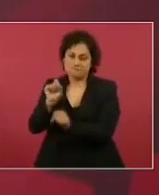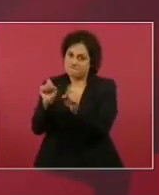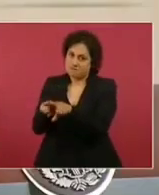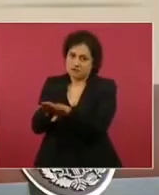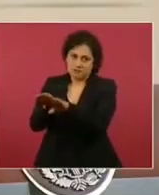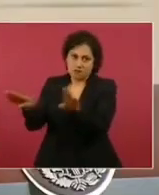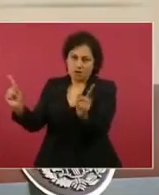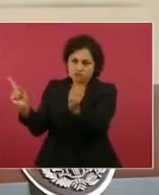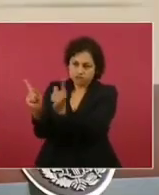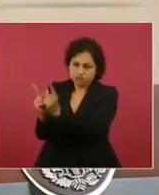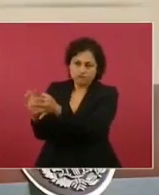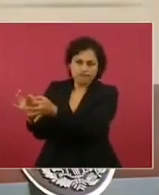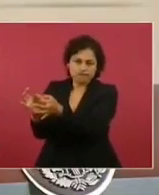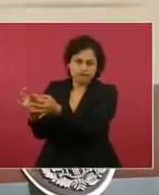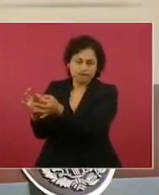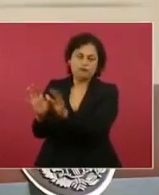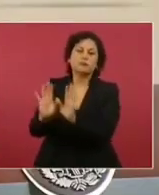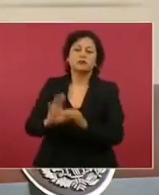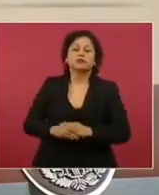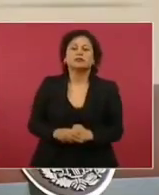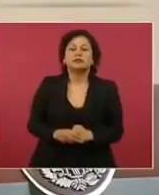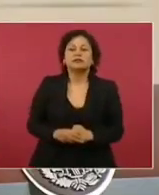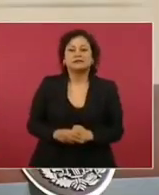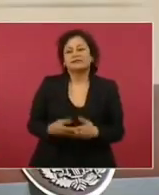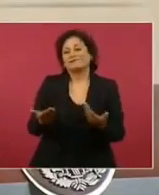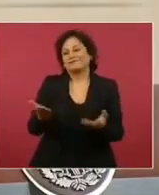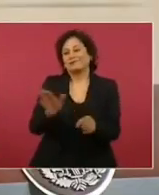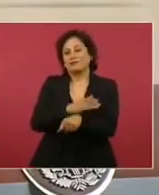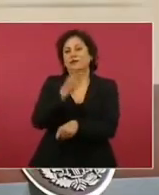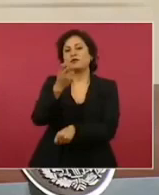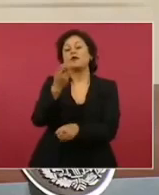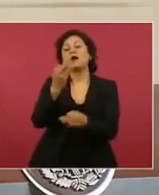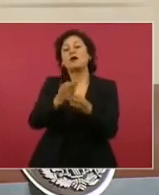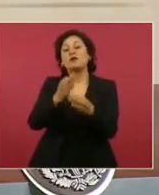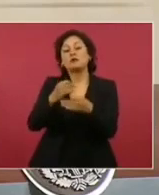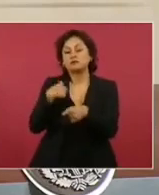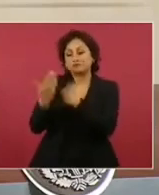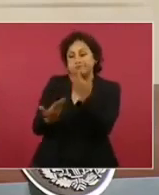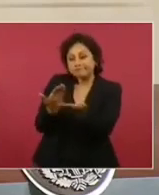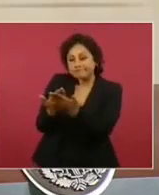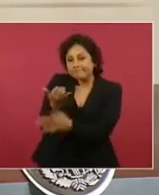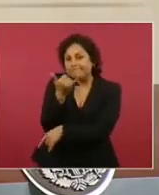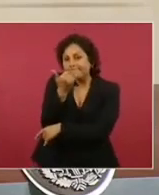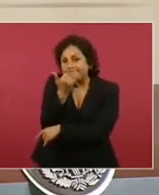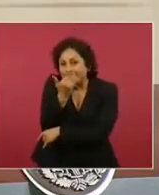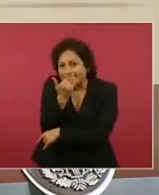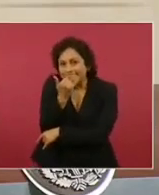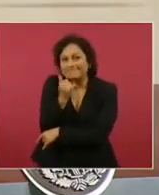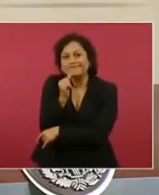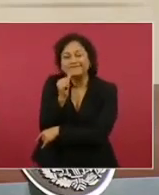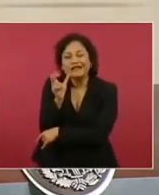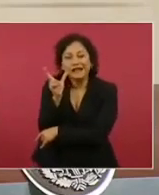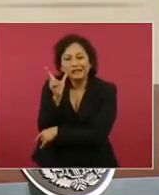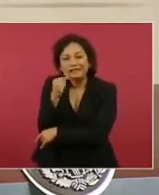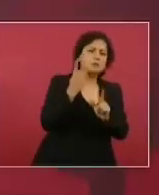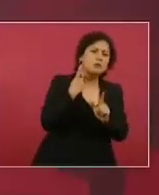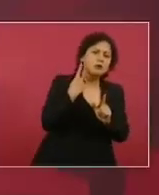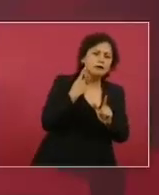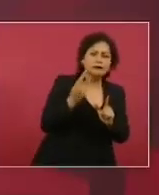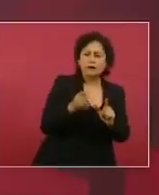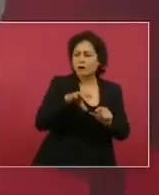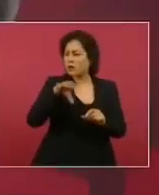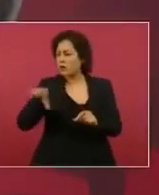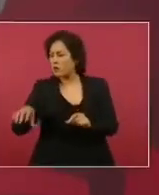influencias que hacen negocios al Amparo del poder al Amparo del poder de su papá el presidente porque el presidente